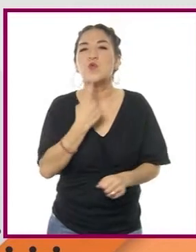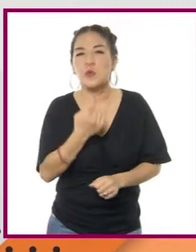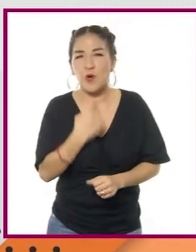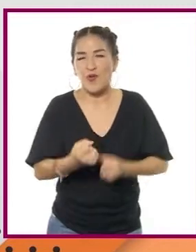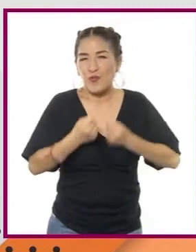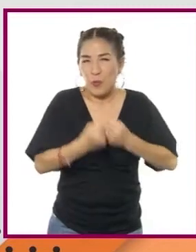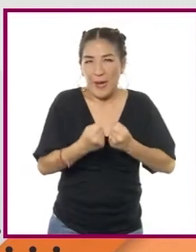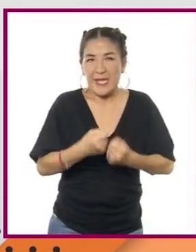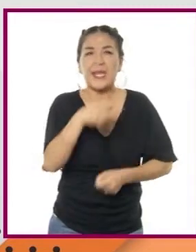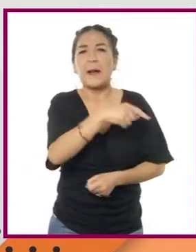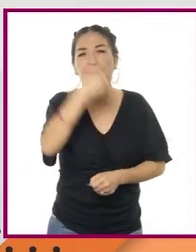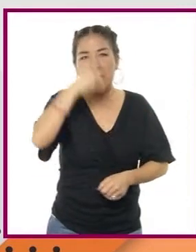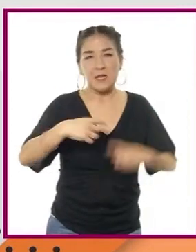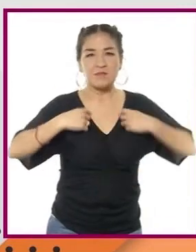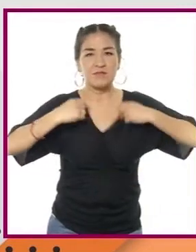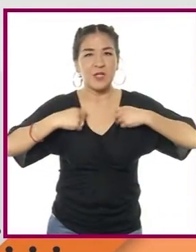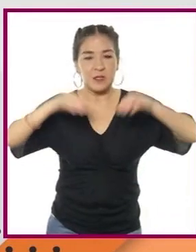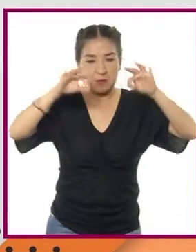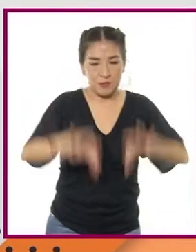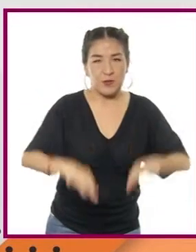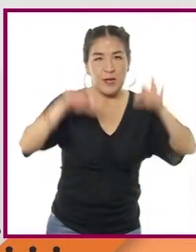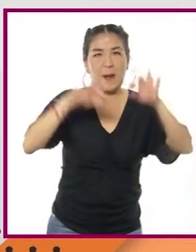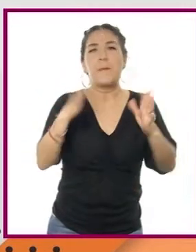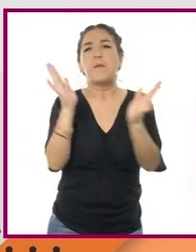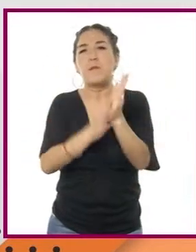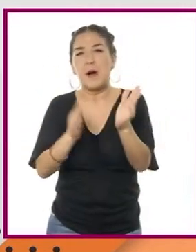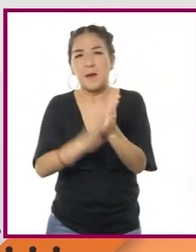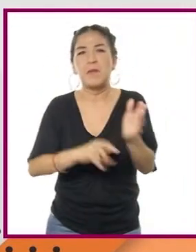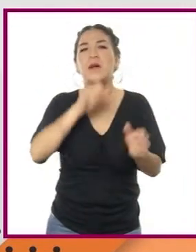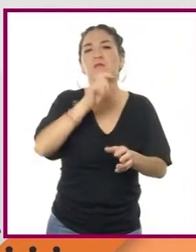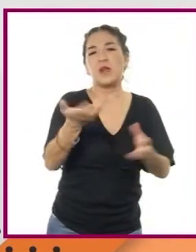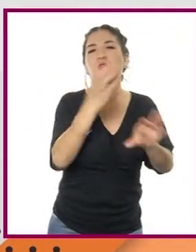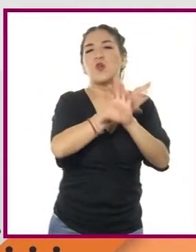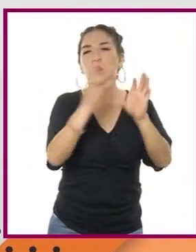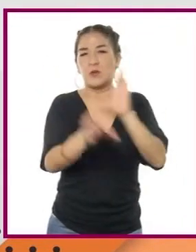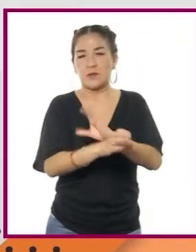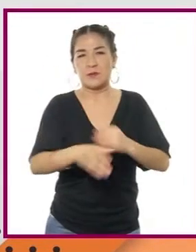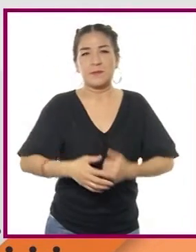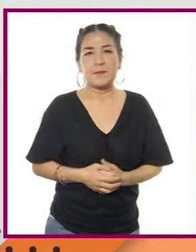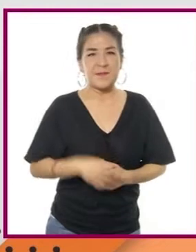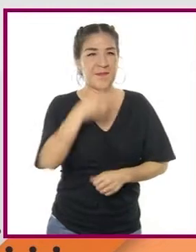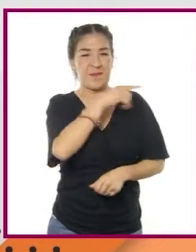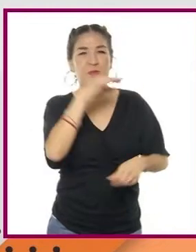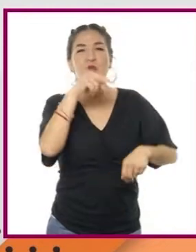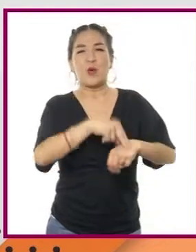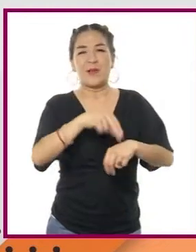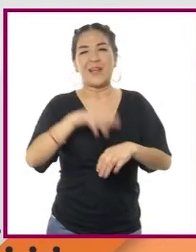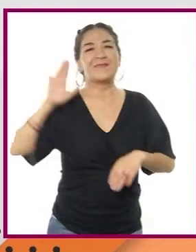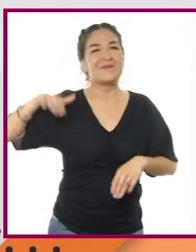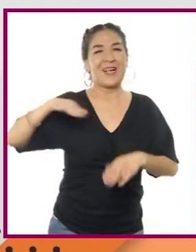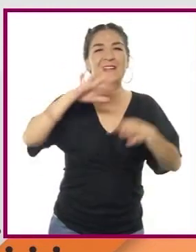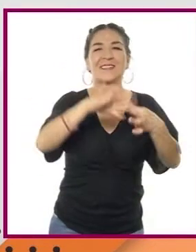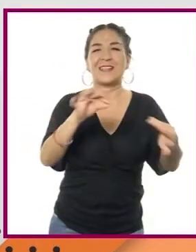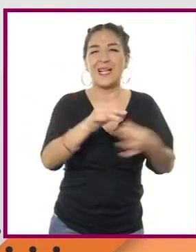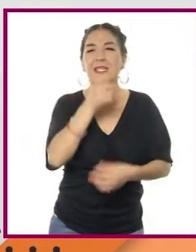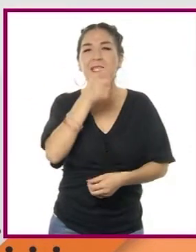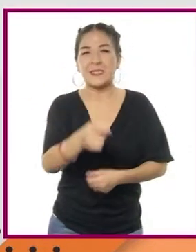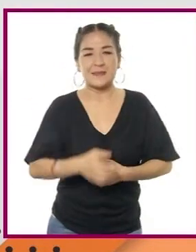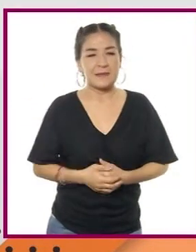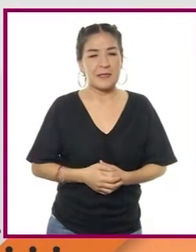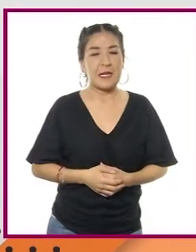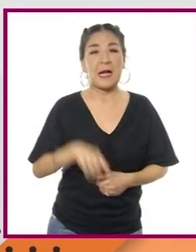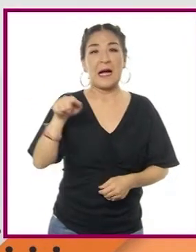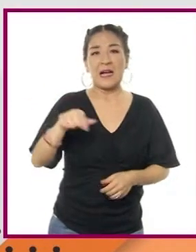Se utilizaba para teñir textiles, papeles y mobiliarios. Como explica el doctor Bernardo García Martínez, la